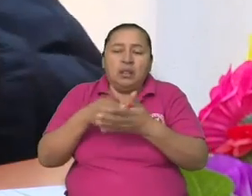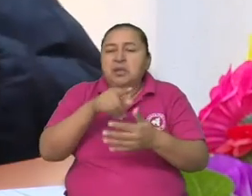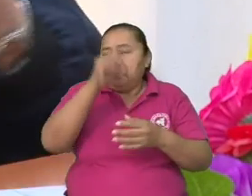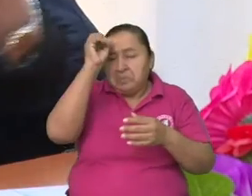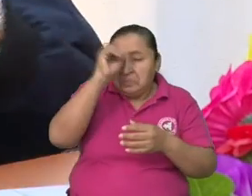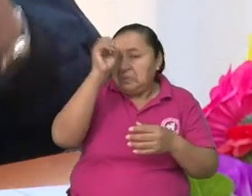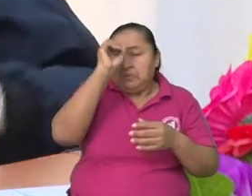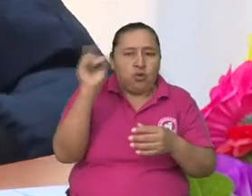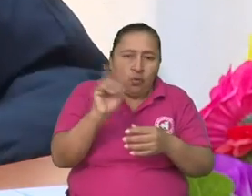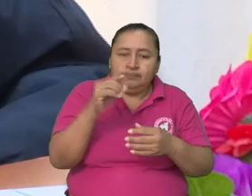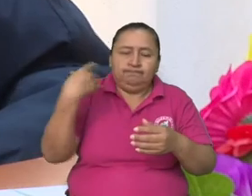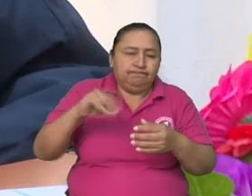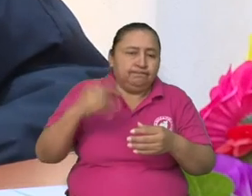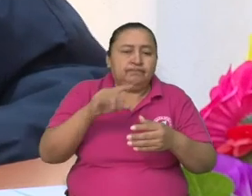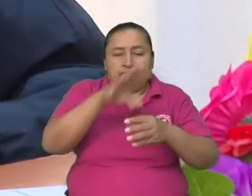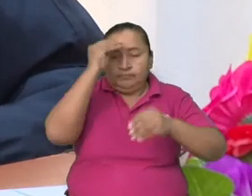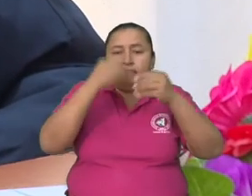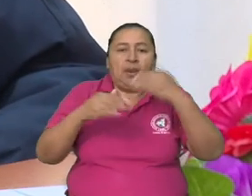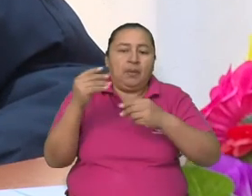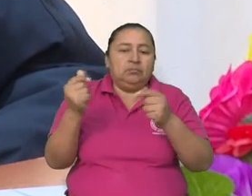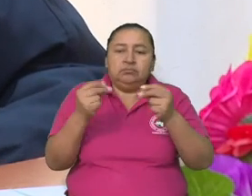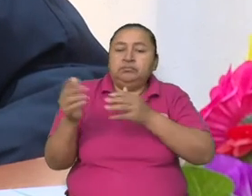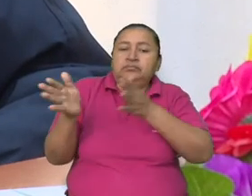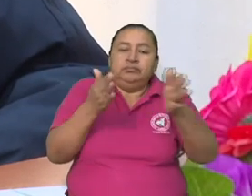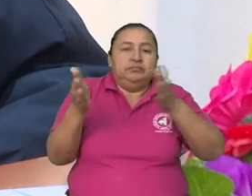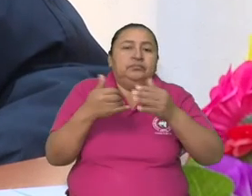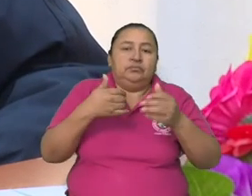sobre todo lo que es la parte de logística también, que eso es de vital